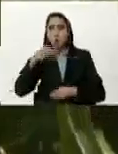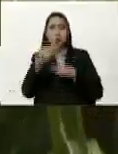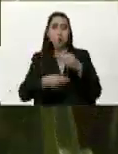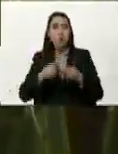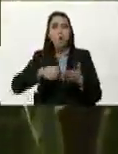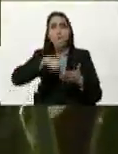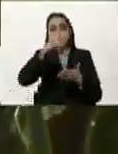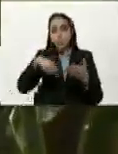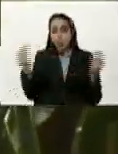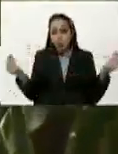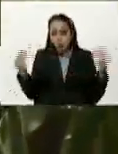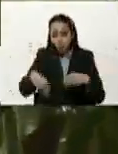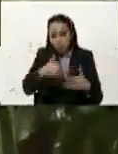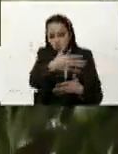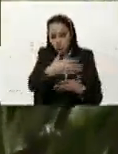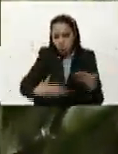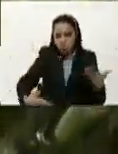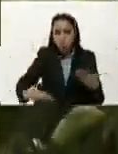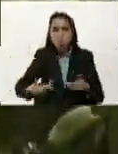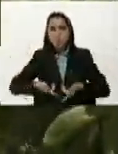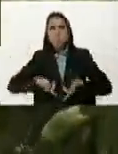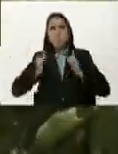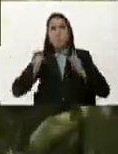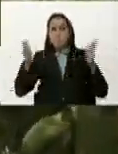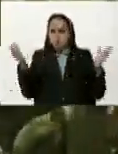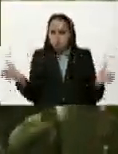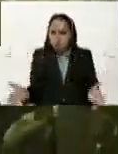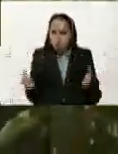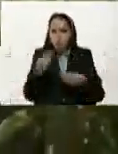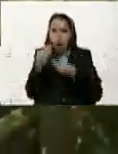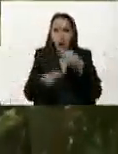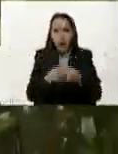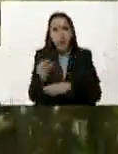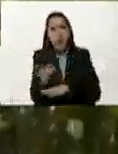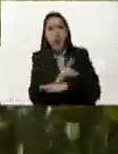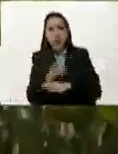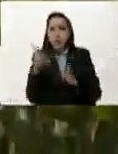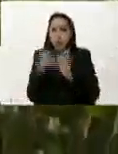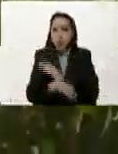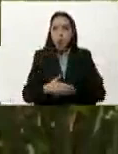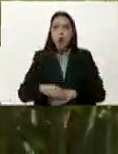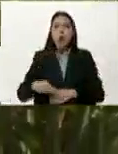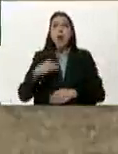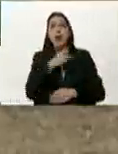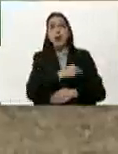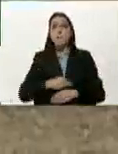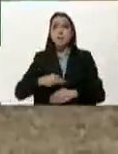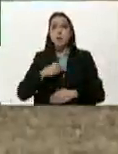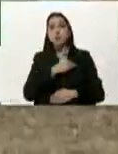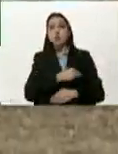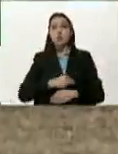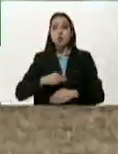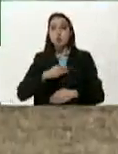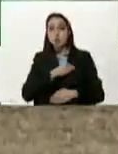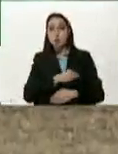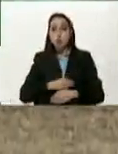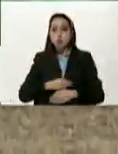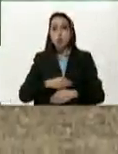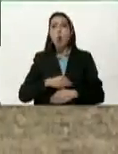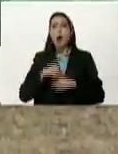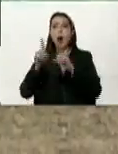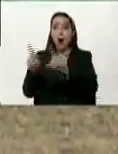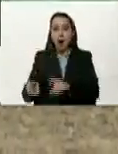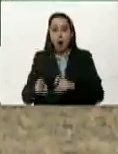de un convenio que nos permitió a presidente impulsar y acelerar más en el marco de la gran misión vivienda la gran misión agrovenezuela